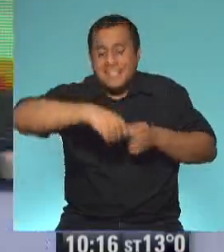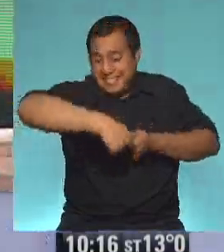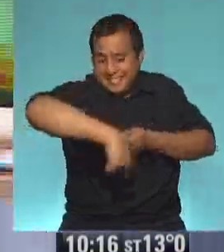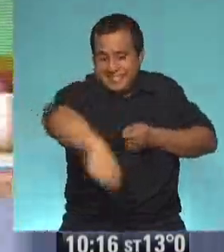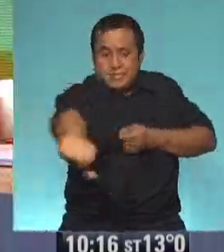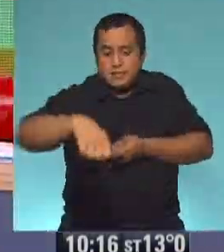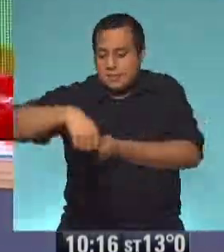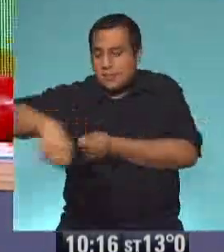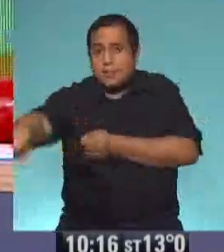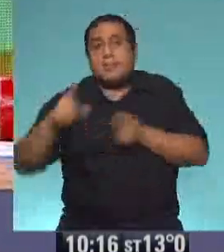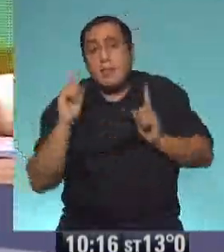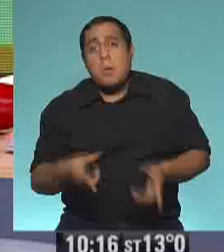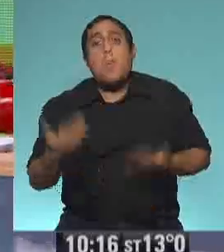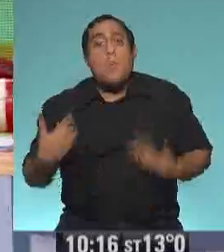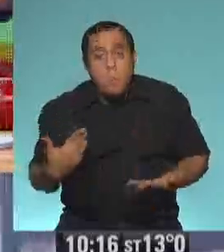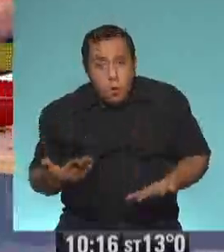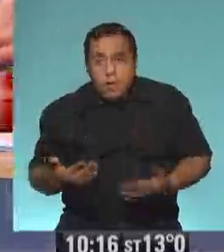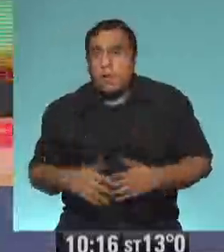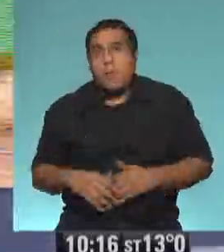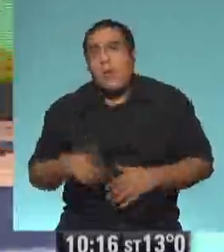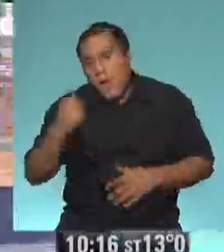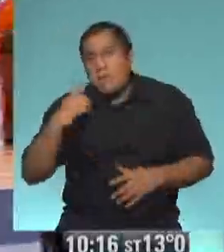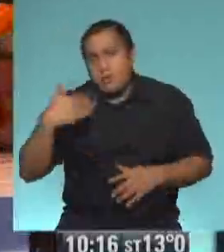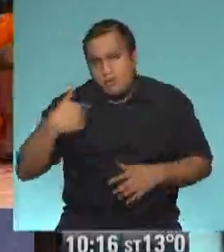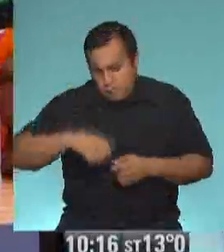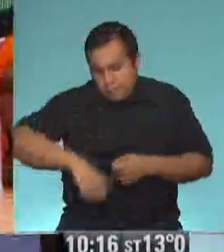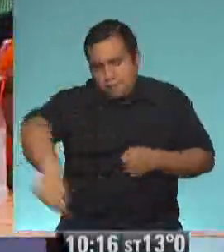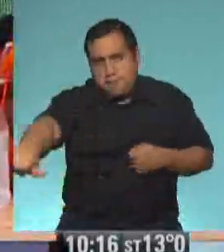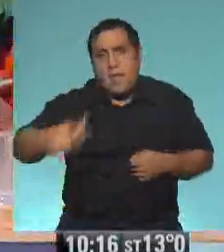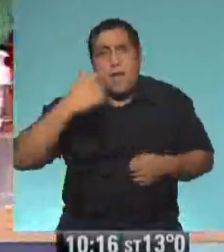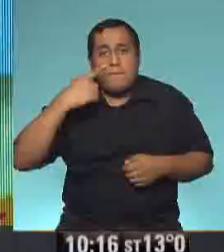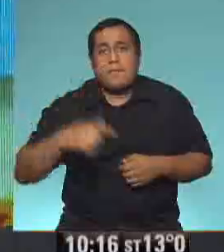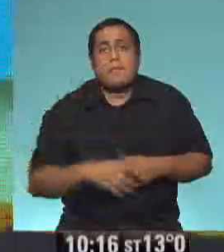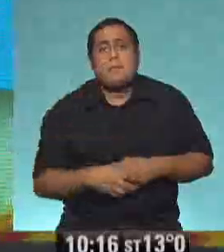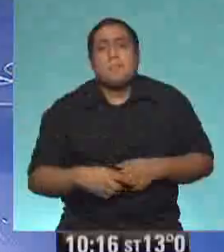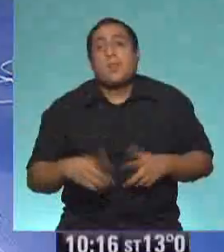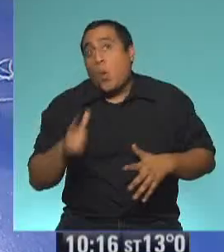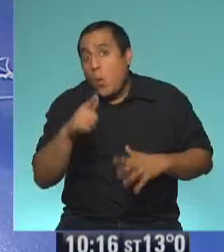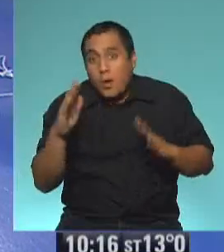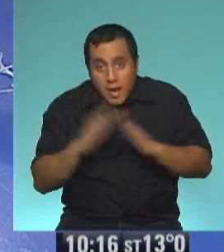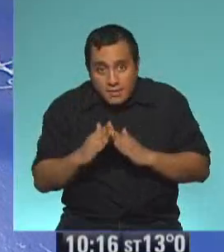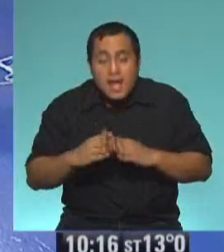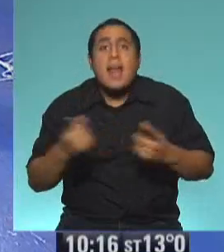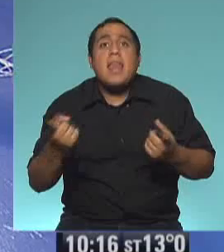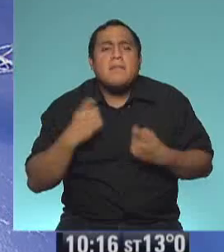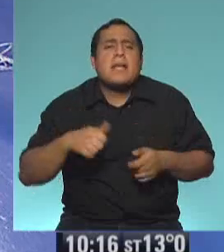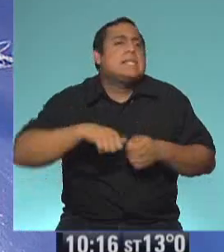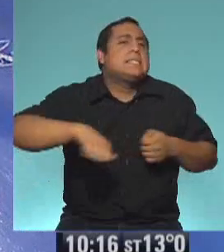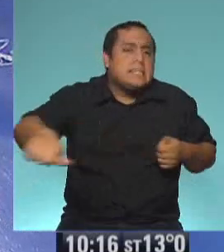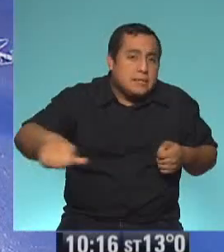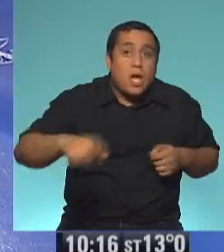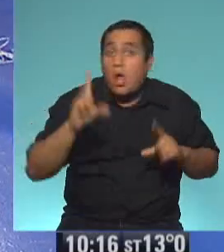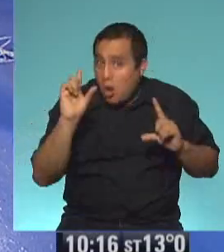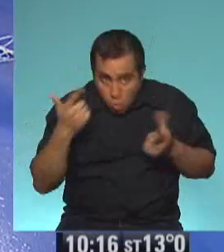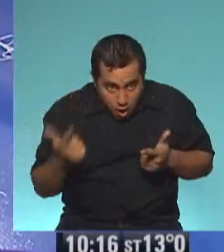papel. Sí. También. Hago algunas líneas en el piso. Perfecto. O sea que en casa necesitan cinta de papel. Si no